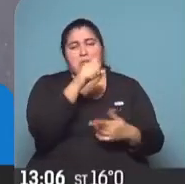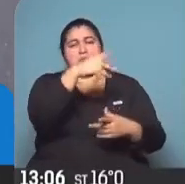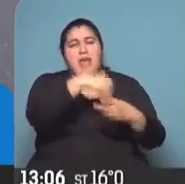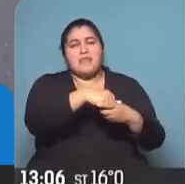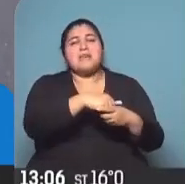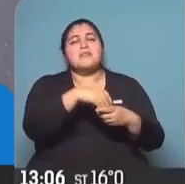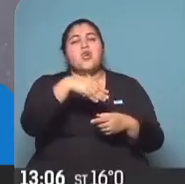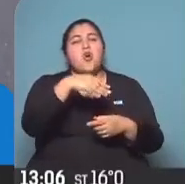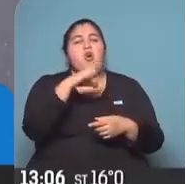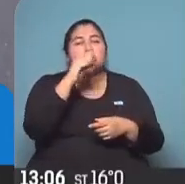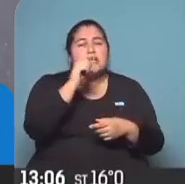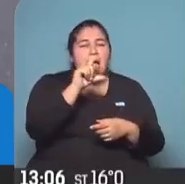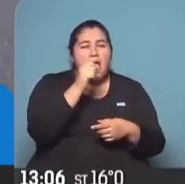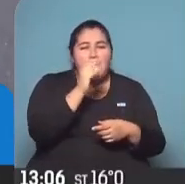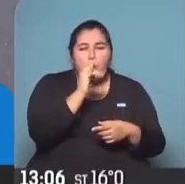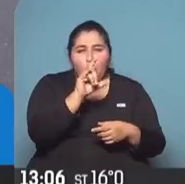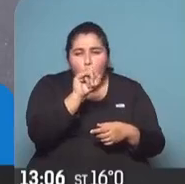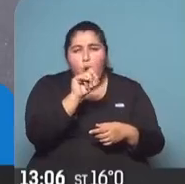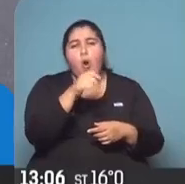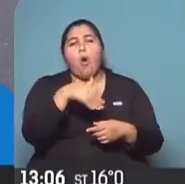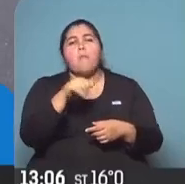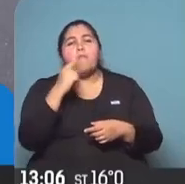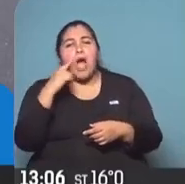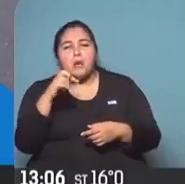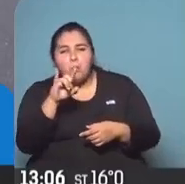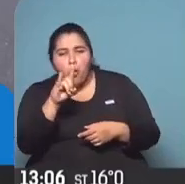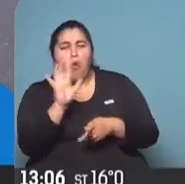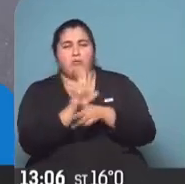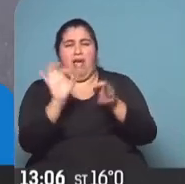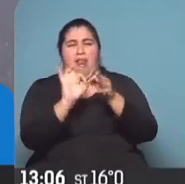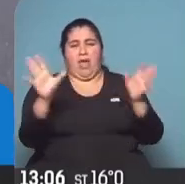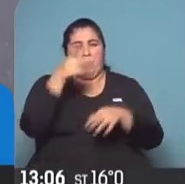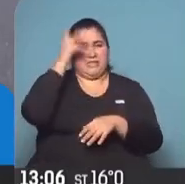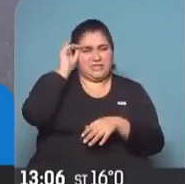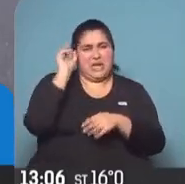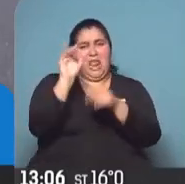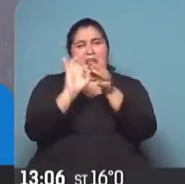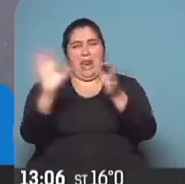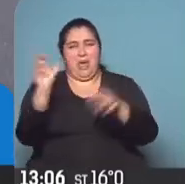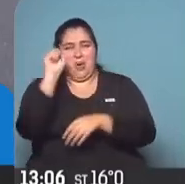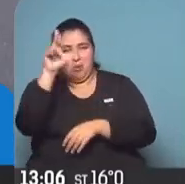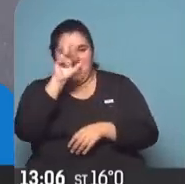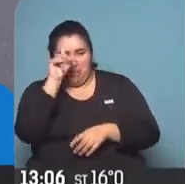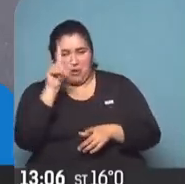mindlin y tantos más dando la libertad al disneyland en seguida al perú